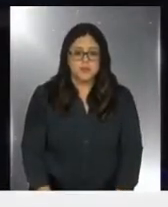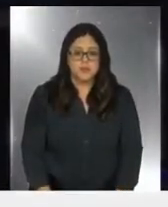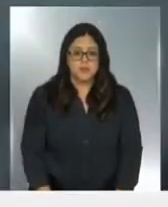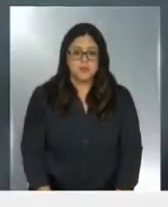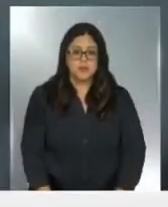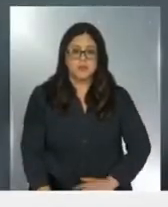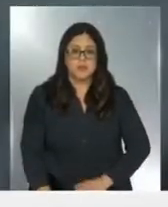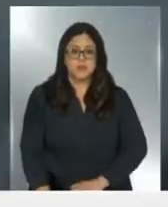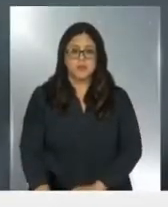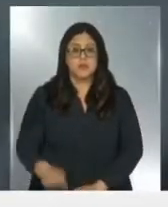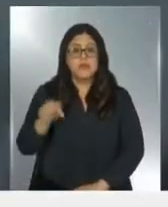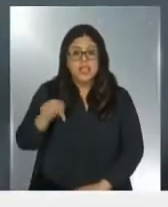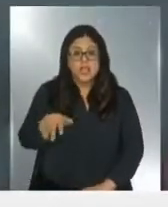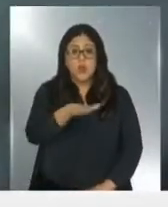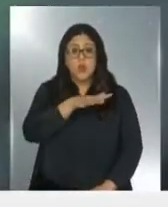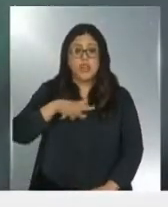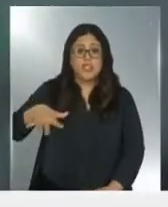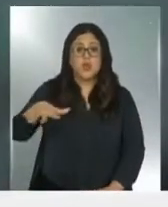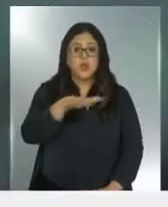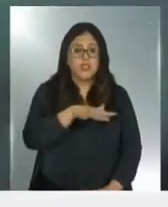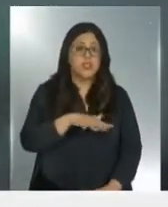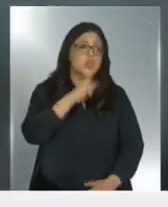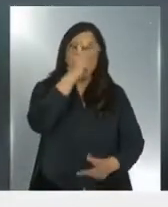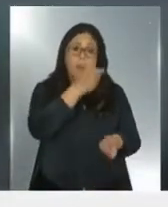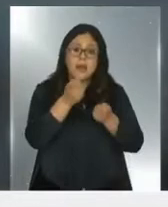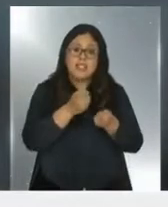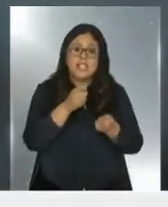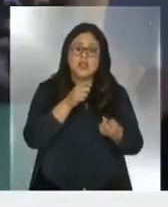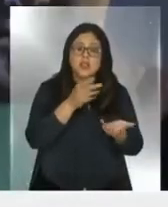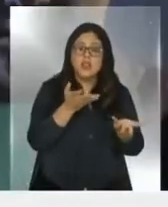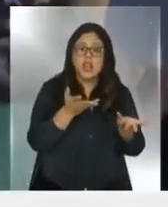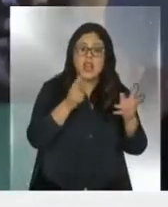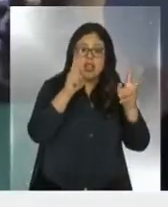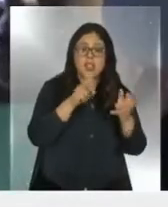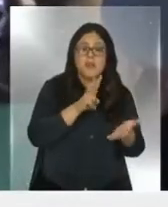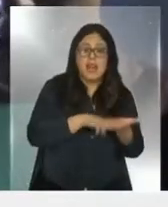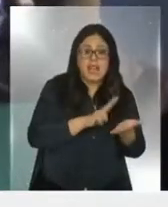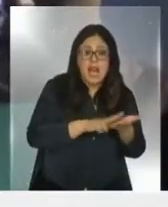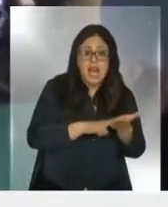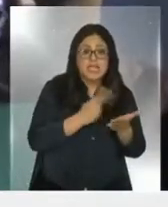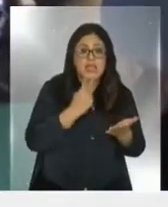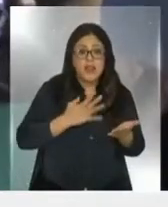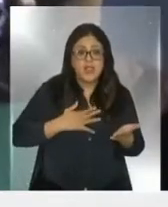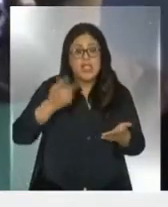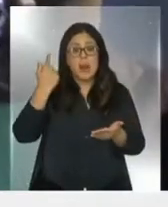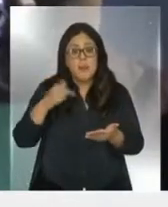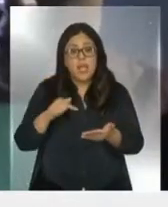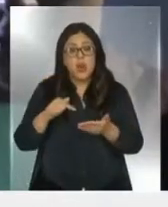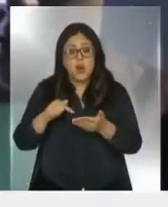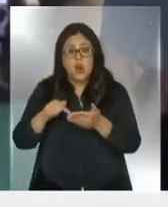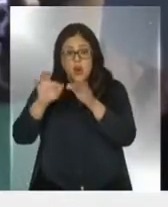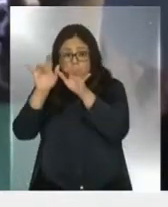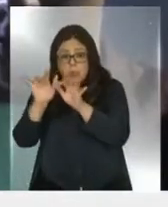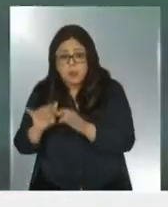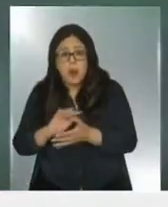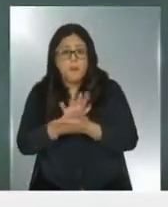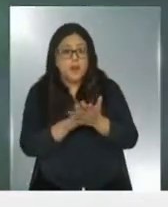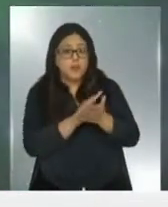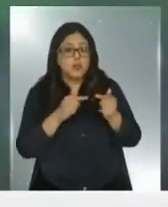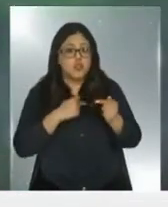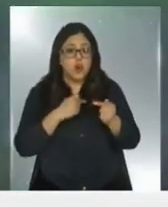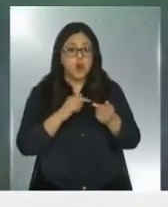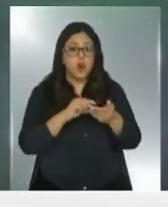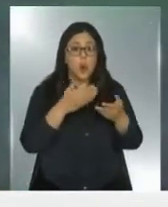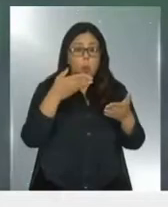Esto es una situación de rehenes como en la vida real, aplicado en el mundo informático. Entonces lo que hace es dejar como rehén a todos mis archivos y para